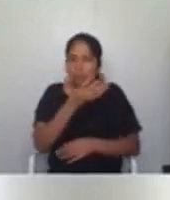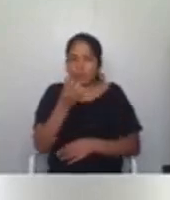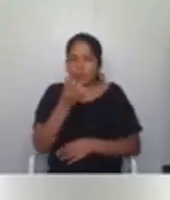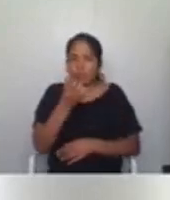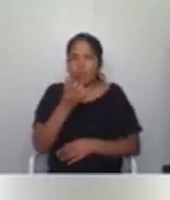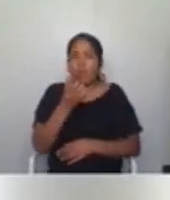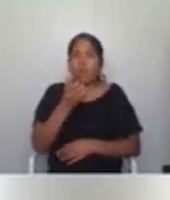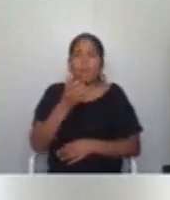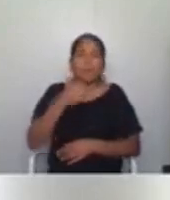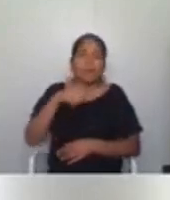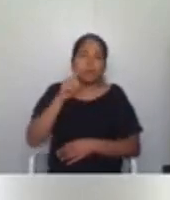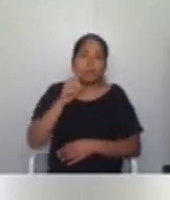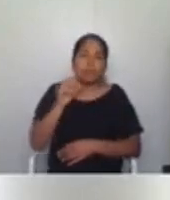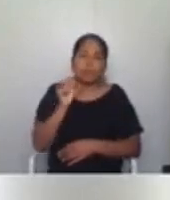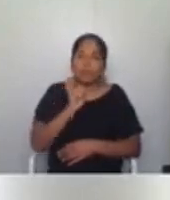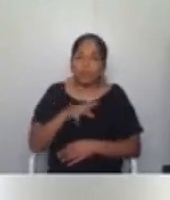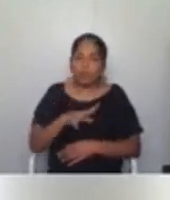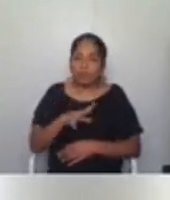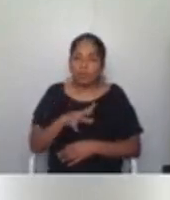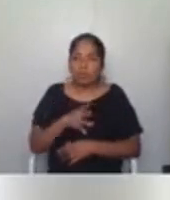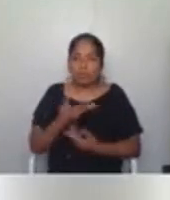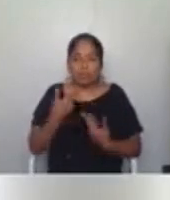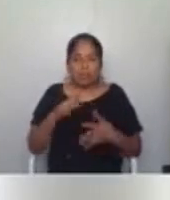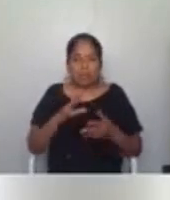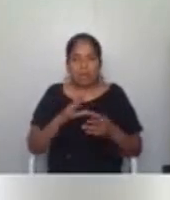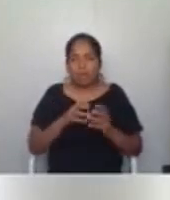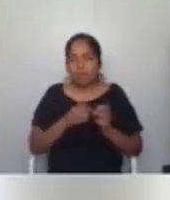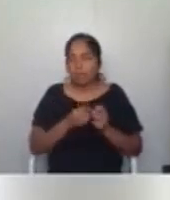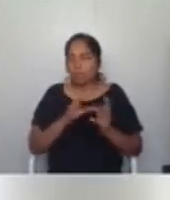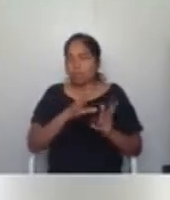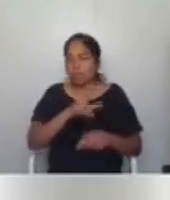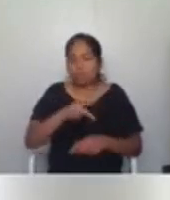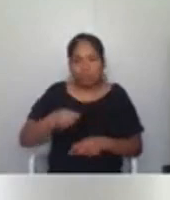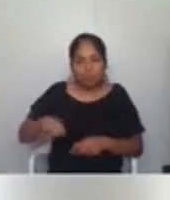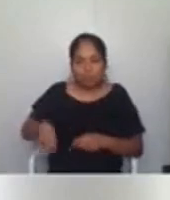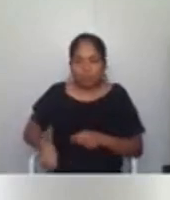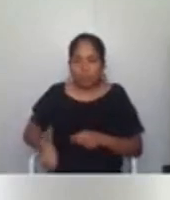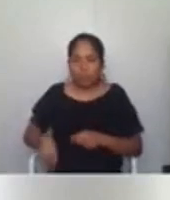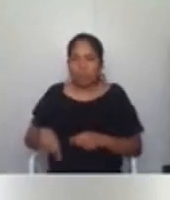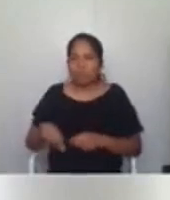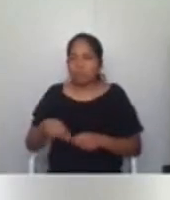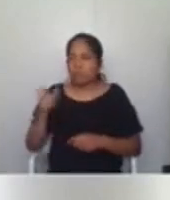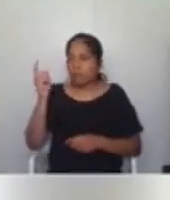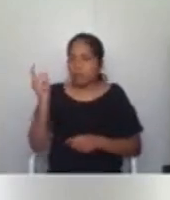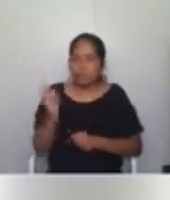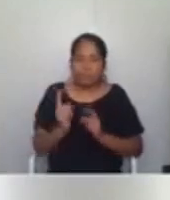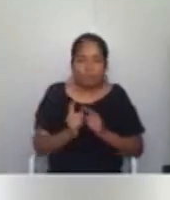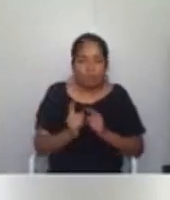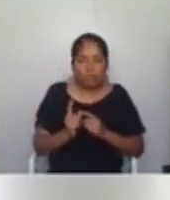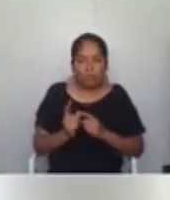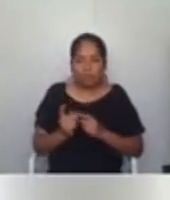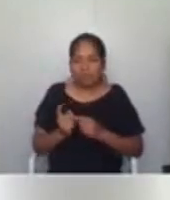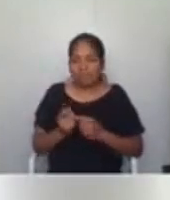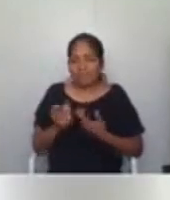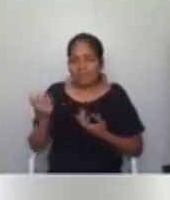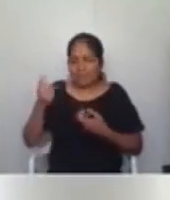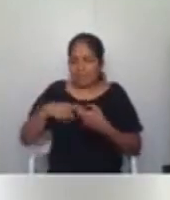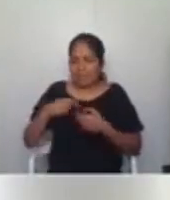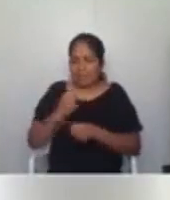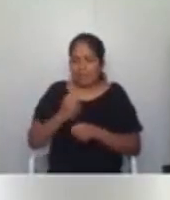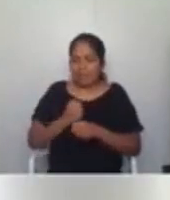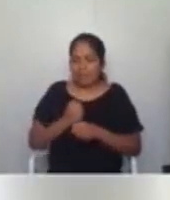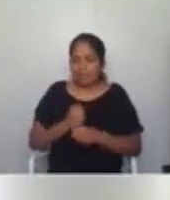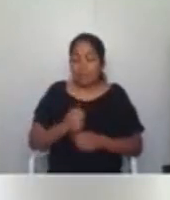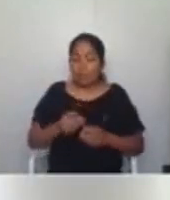soles robados a la Muni Lima? Con personal que nunca debió estar acá. ¿A quién atendemos con esos 400 millones de soles? ¿O